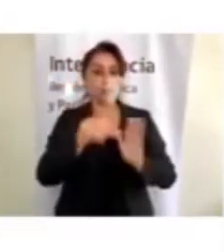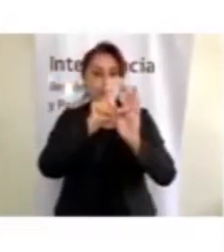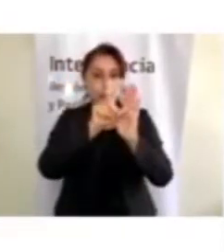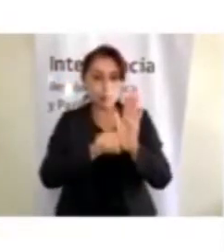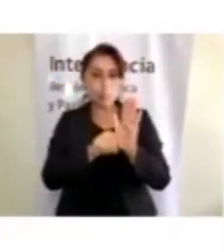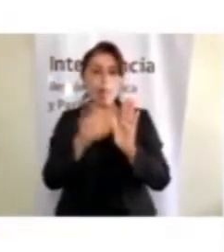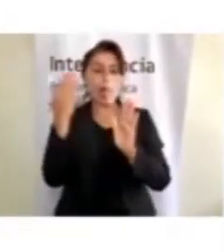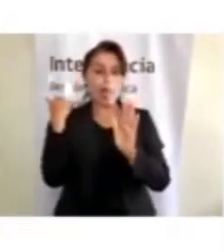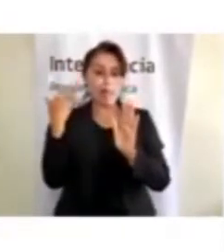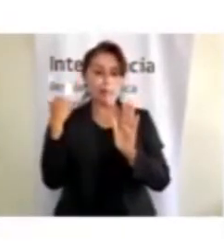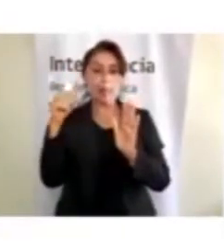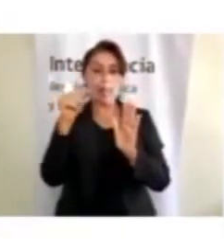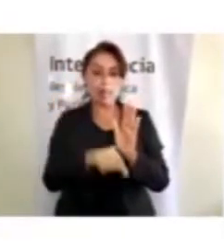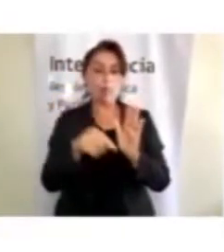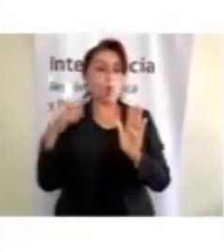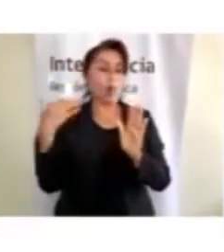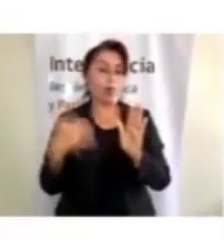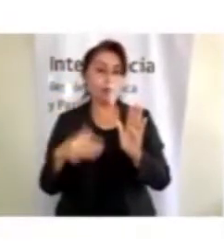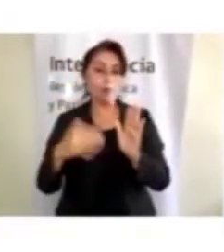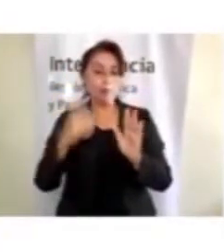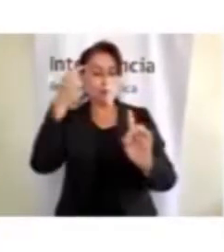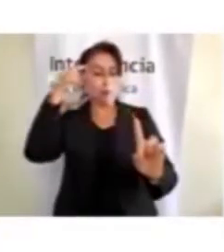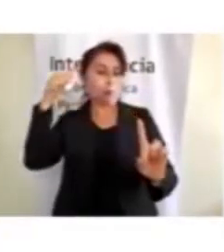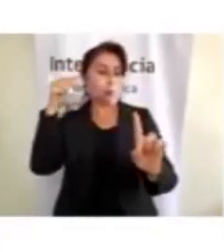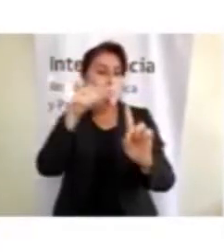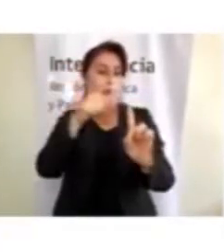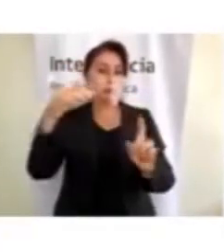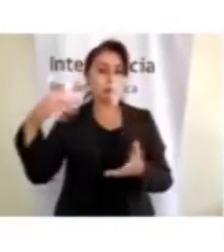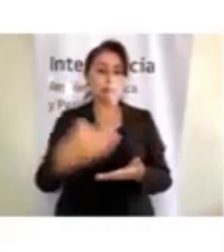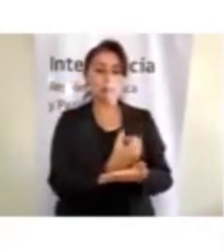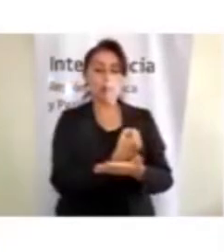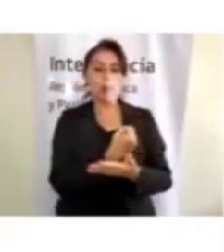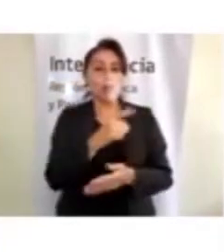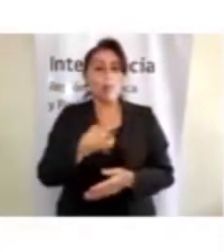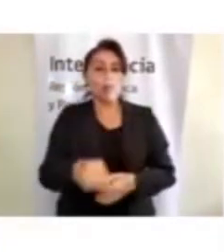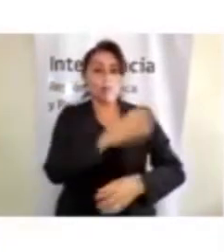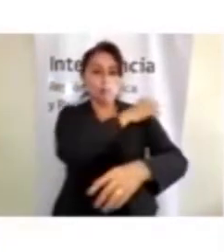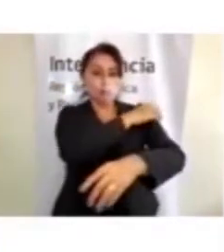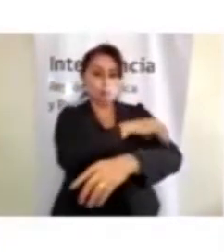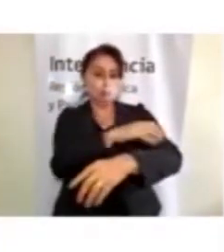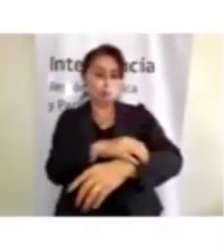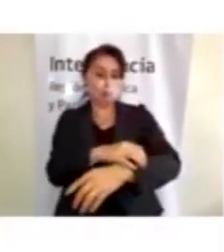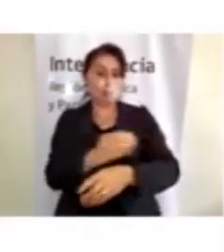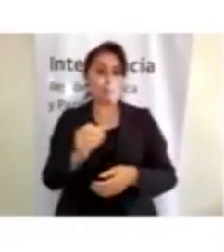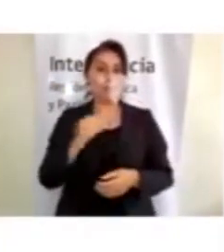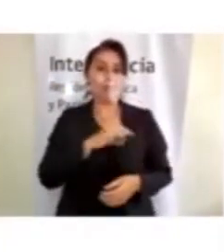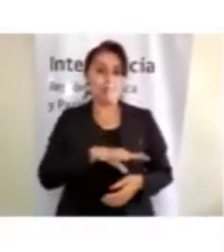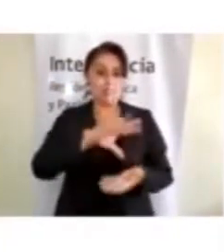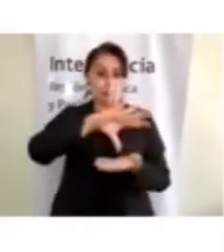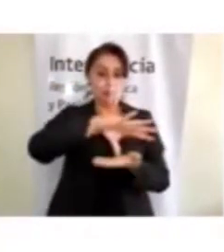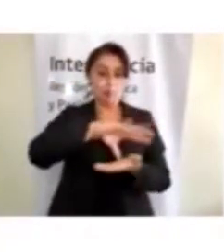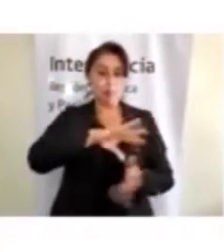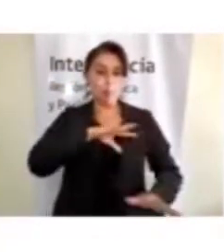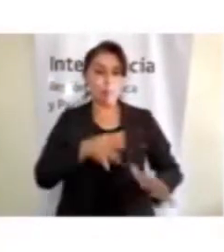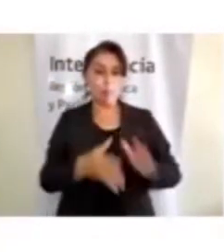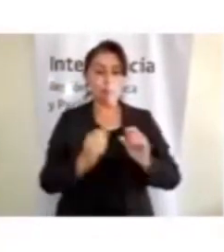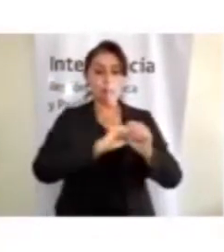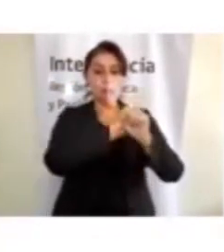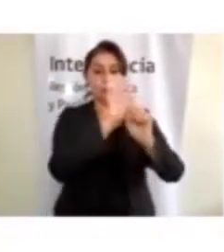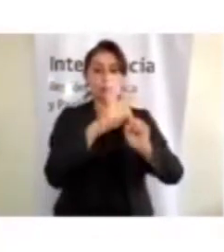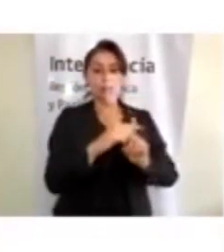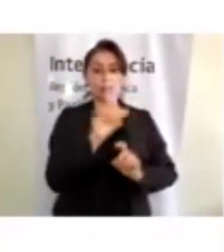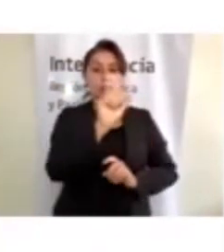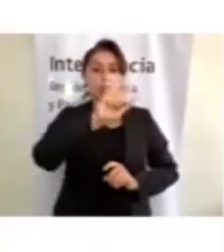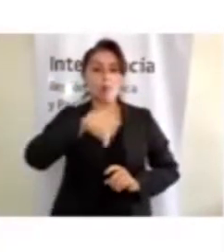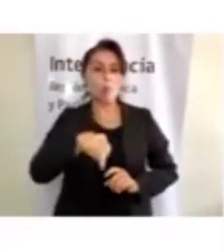positividad. Y esa es nuestra meta más próxima, ya que a nivel nacional la positividad bordea entre el 6% y el 7%. Hoy